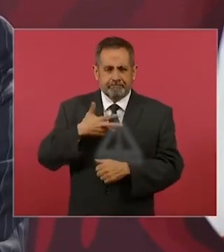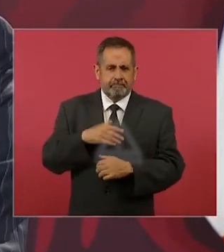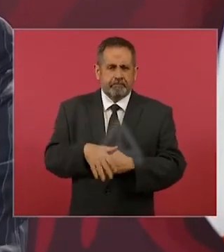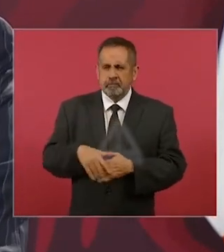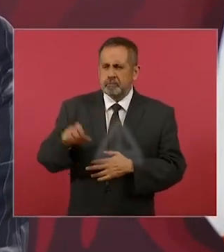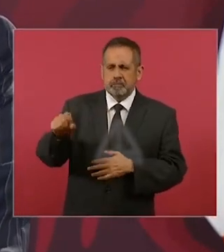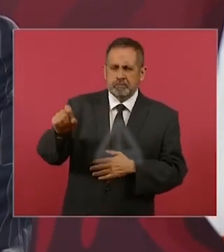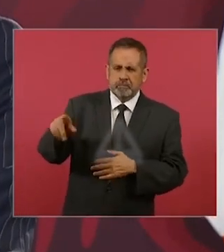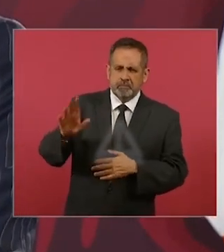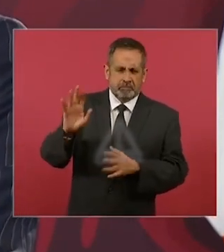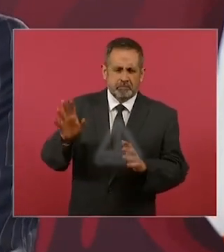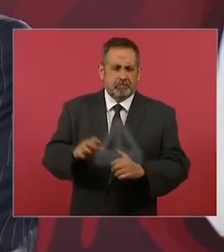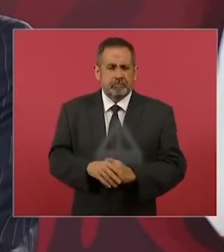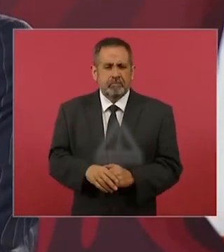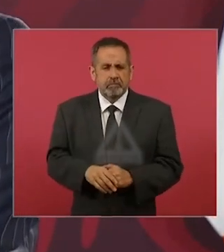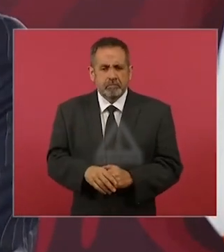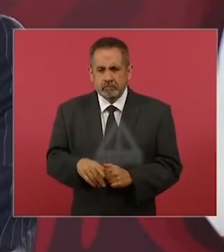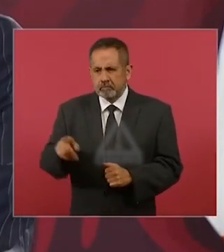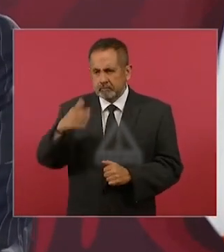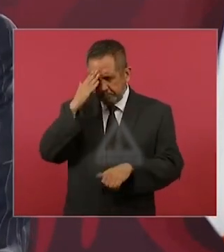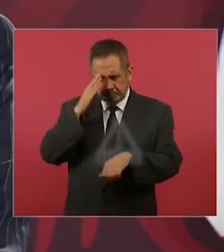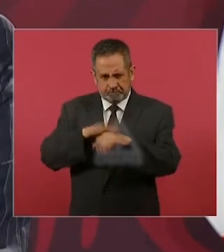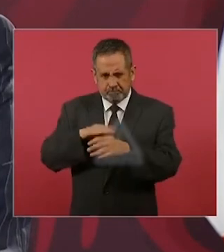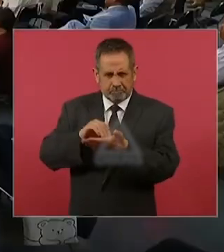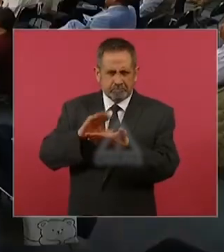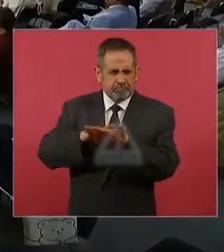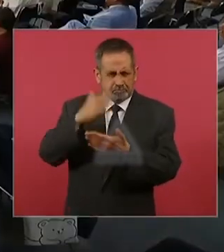Ellos mismos lo apuntaron.